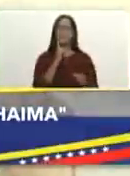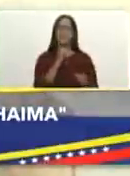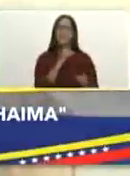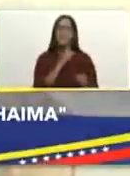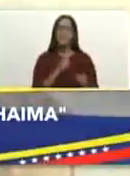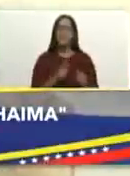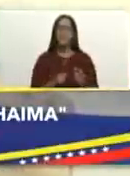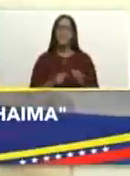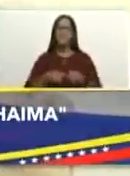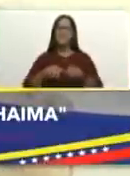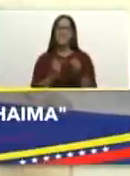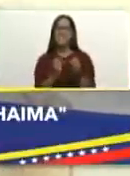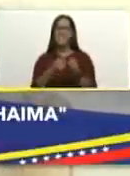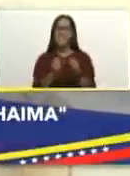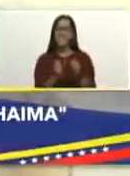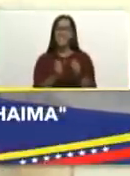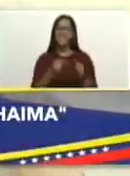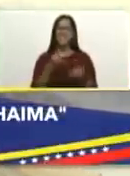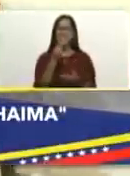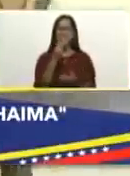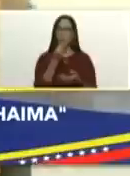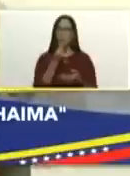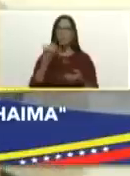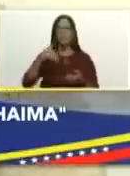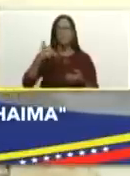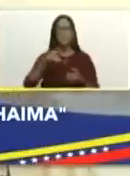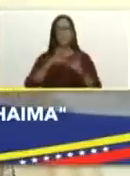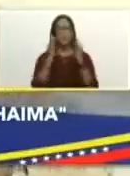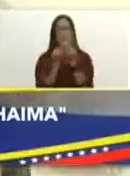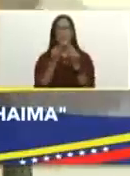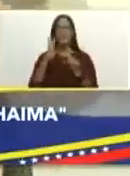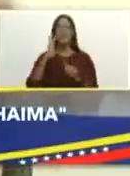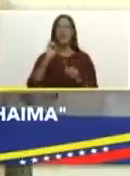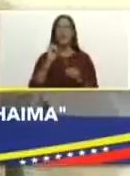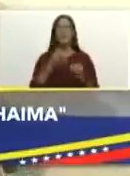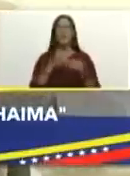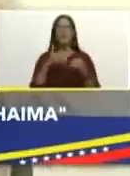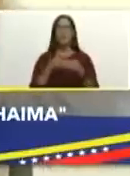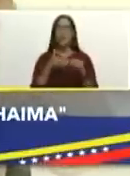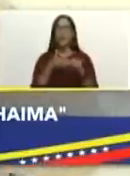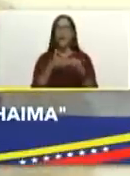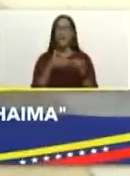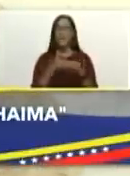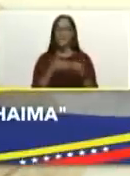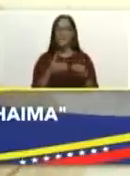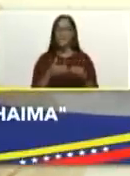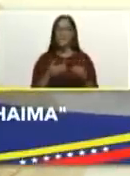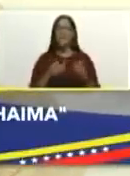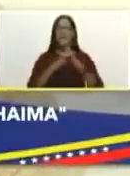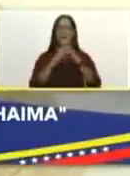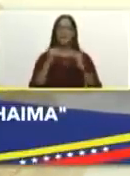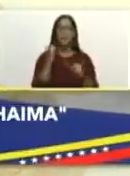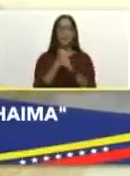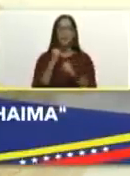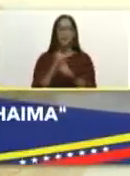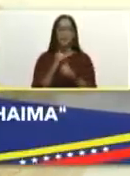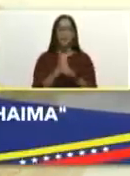sextatique, que es un derecho familiar, un ingreso en 40 dólares indexado a todos los trabajadores del